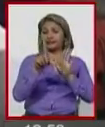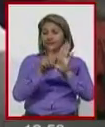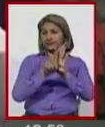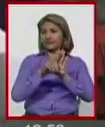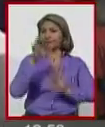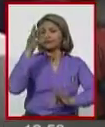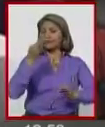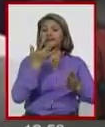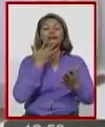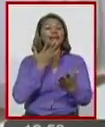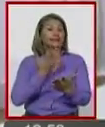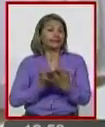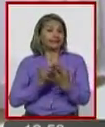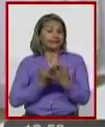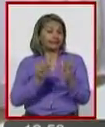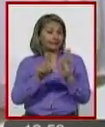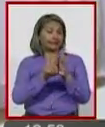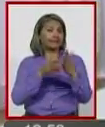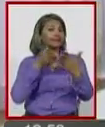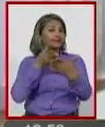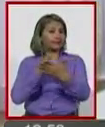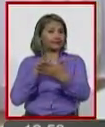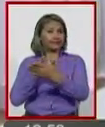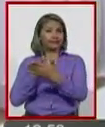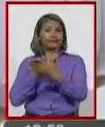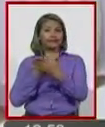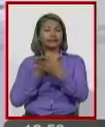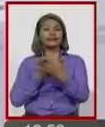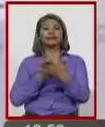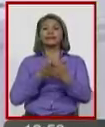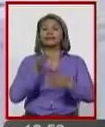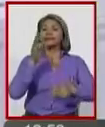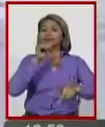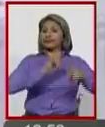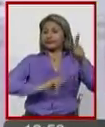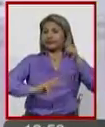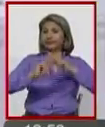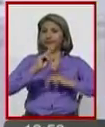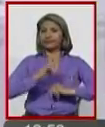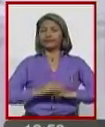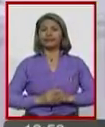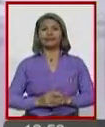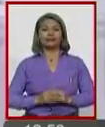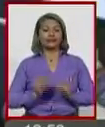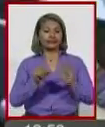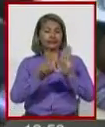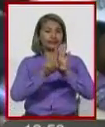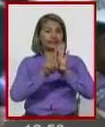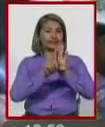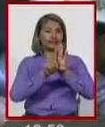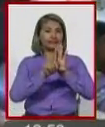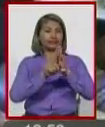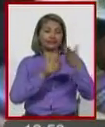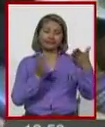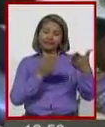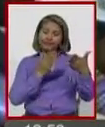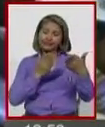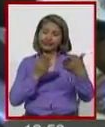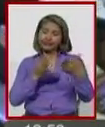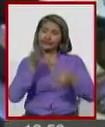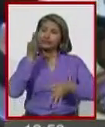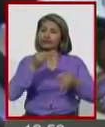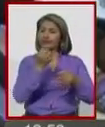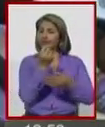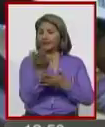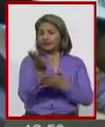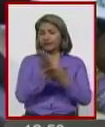siempre y cuando existan pruebas de que esta ley es atentatoria contra los intereses del pueblo. La ley se revisará. Si